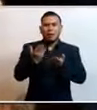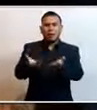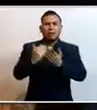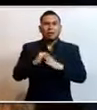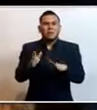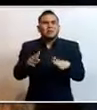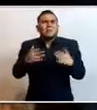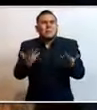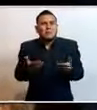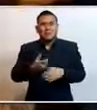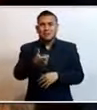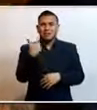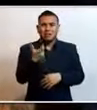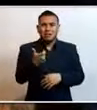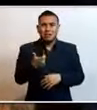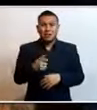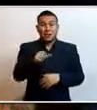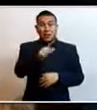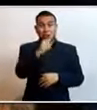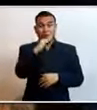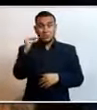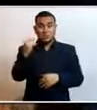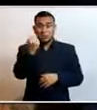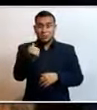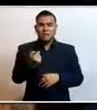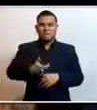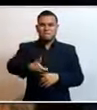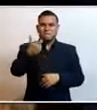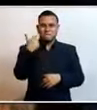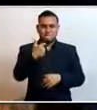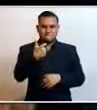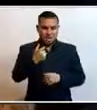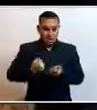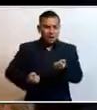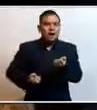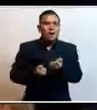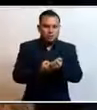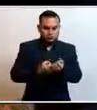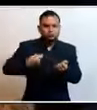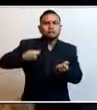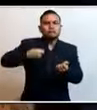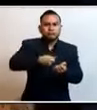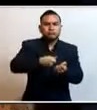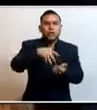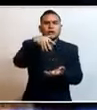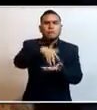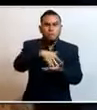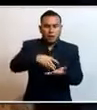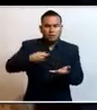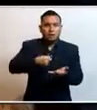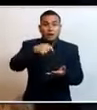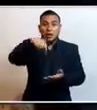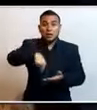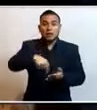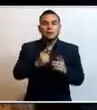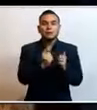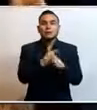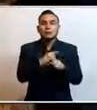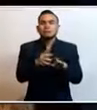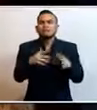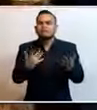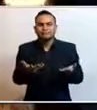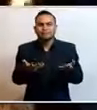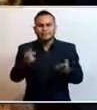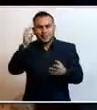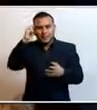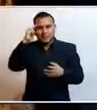por Dios. En otros países los millonarios ponen dinero para las catástrofes, no piden dinero al pueblo. Para